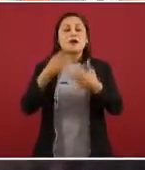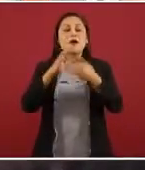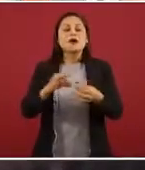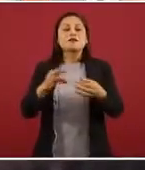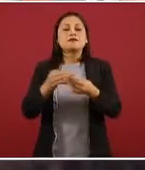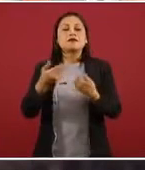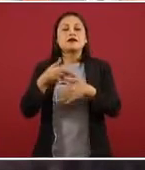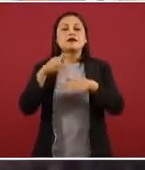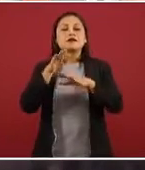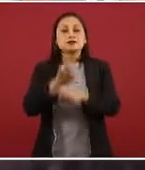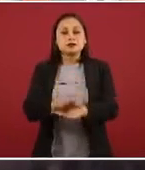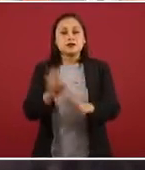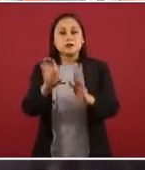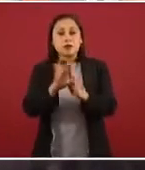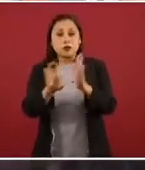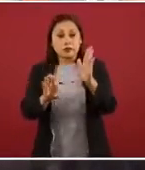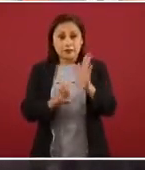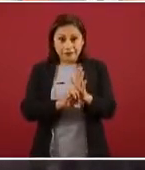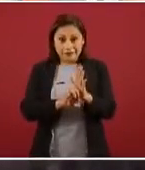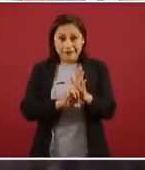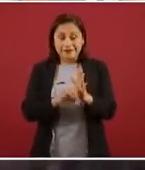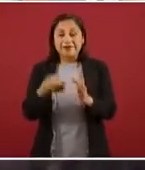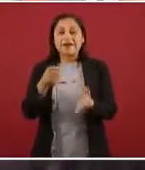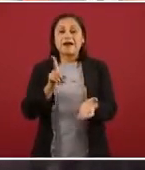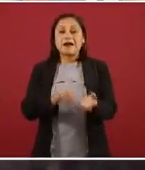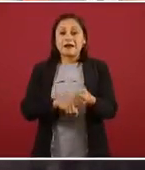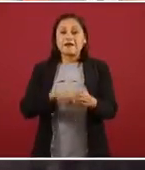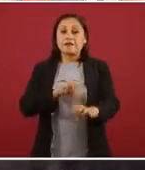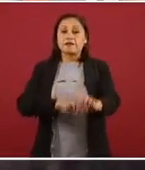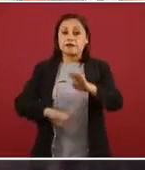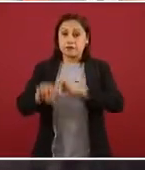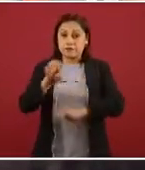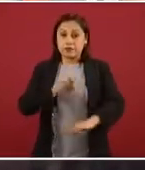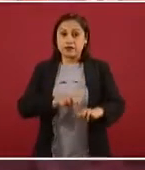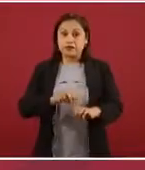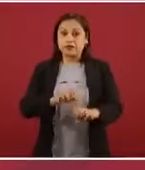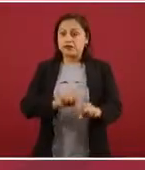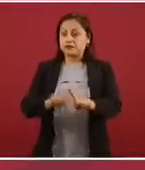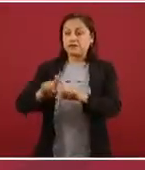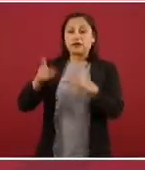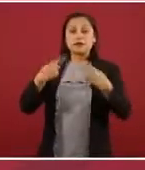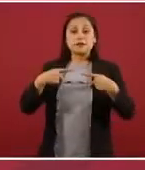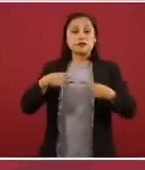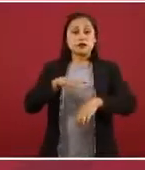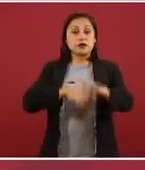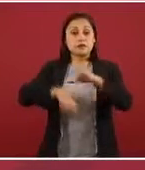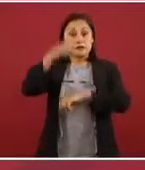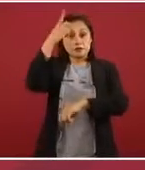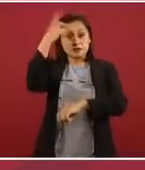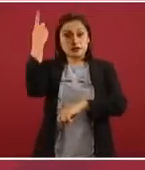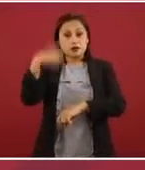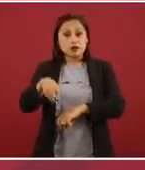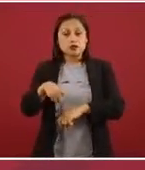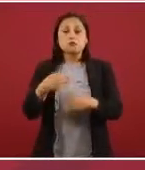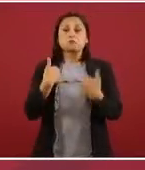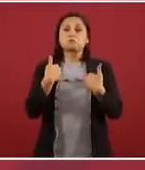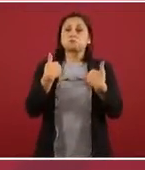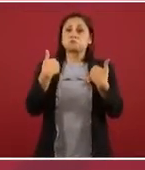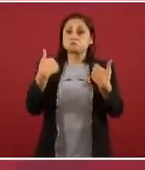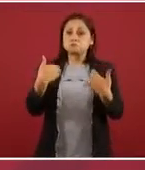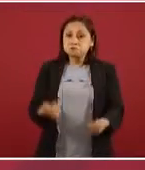asumido por empresarios, del buen trato a sus trabajadores.